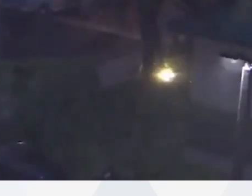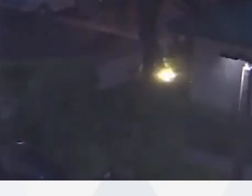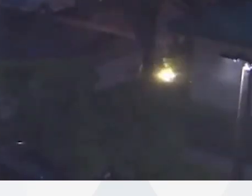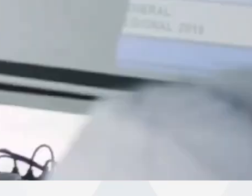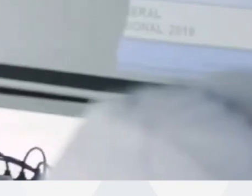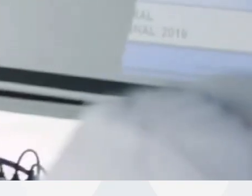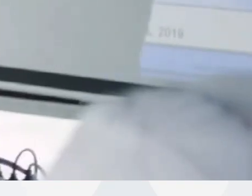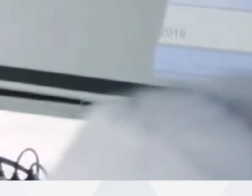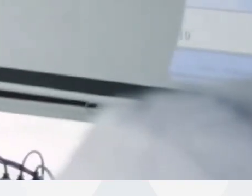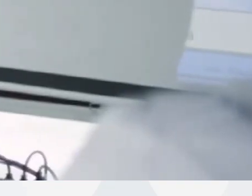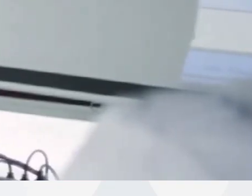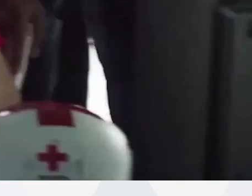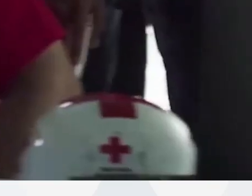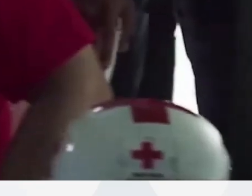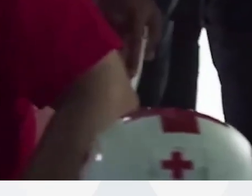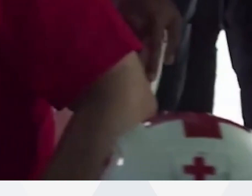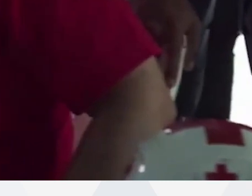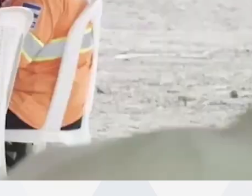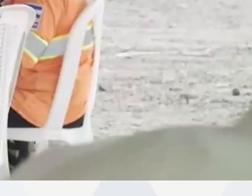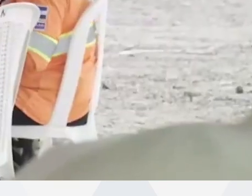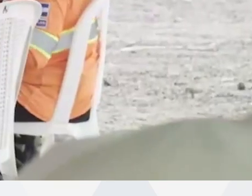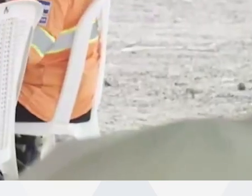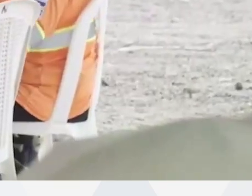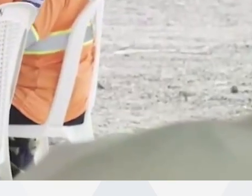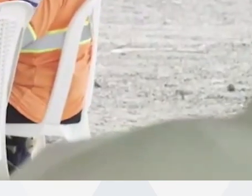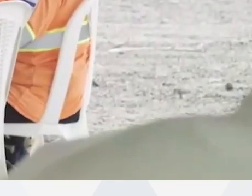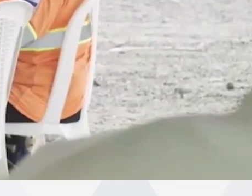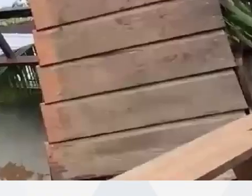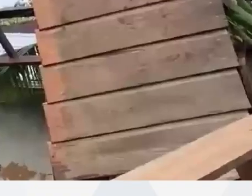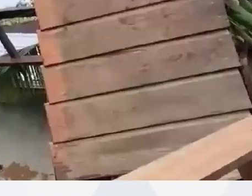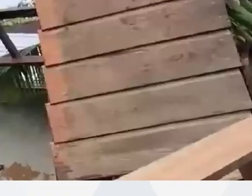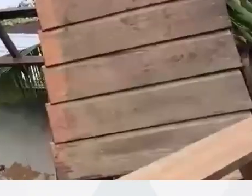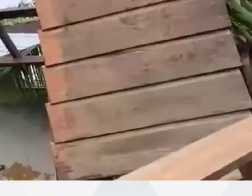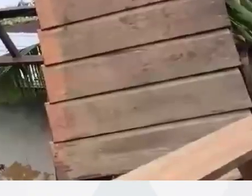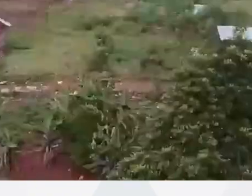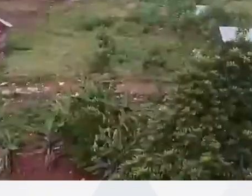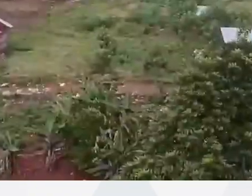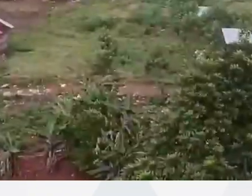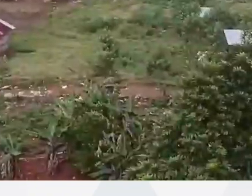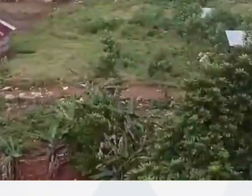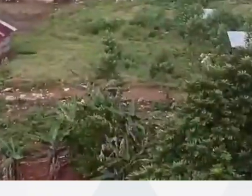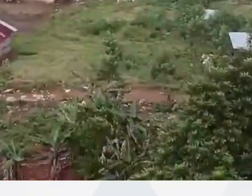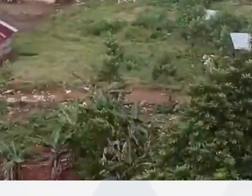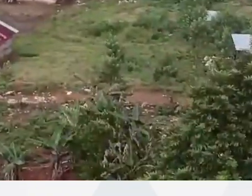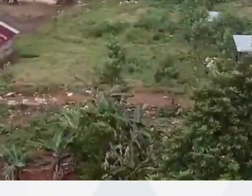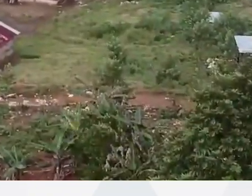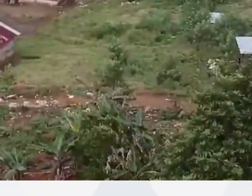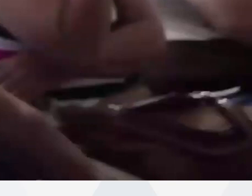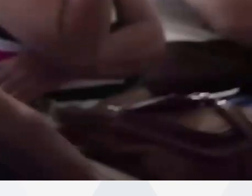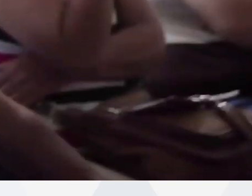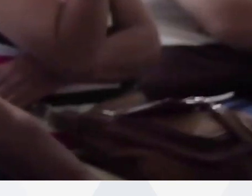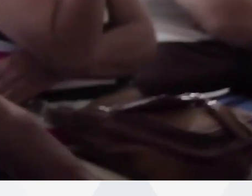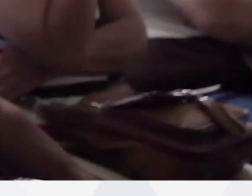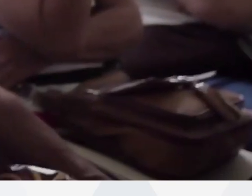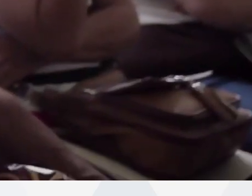cambio climático, uniendo capacidades y fondos en ciencia y tecnología al servicio de las comunidades en